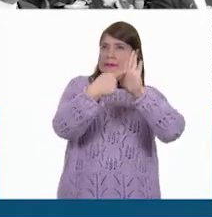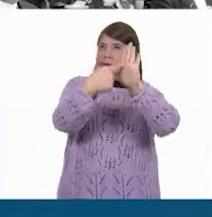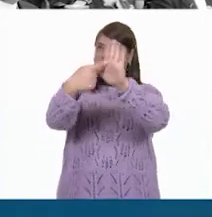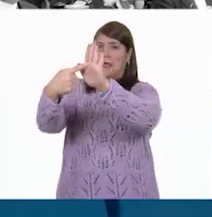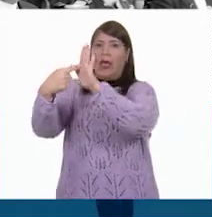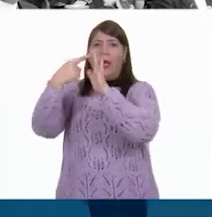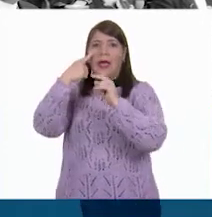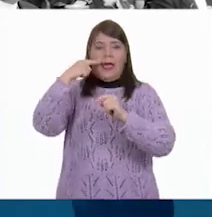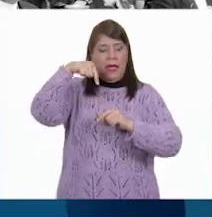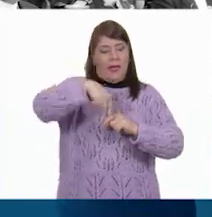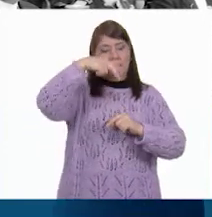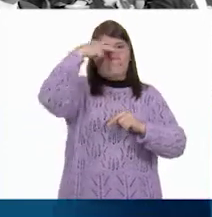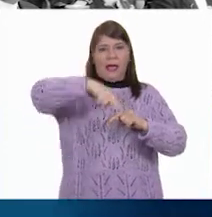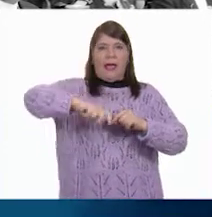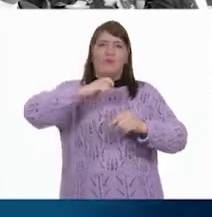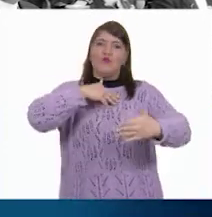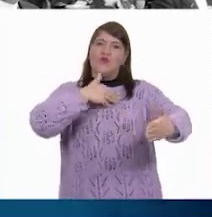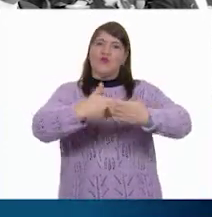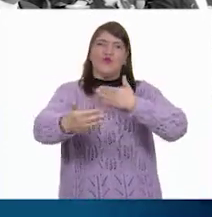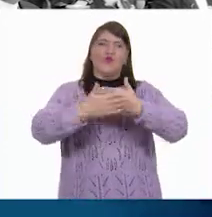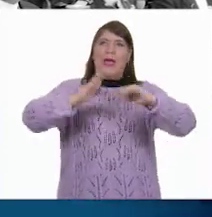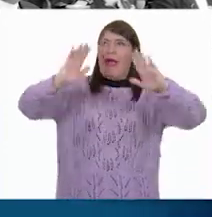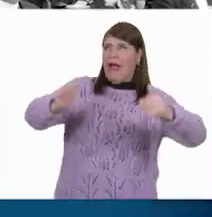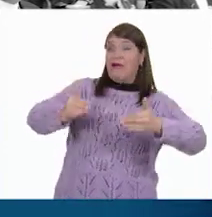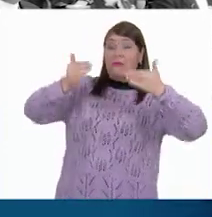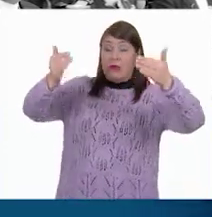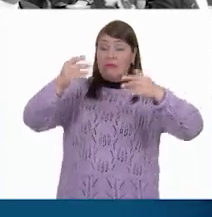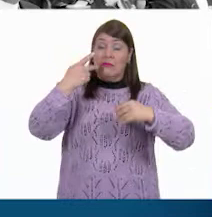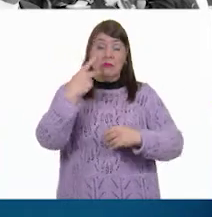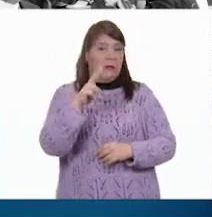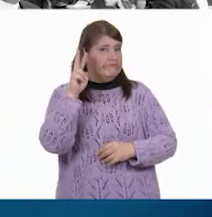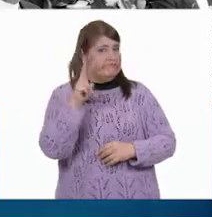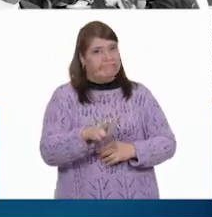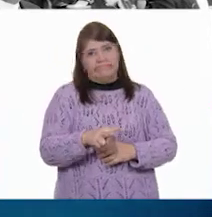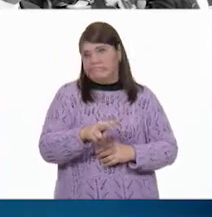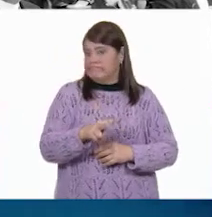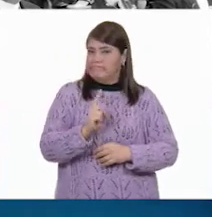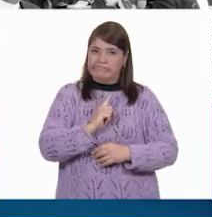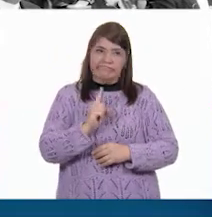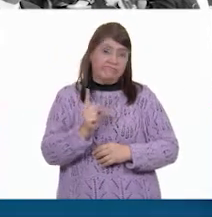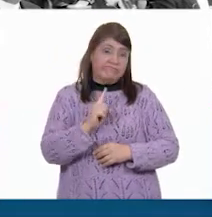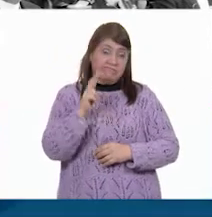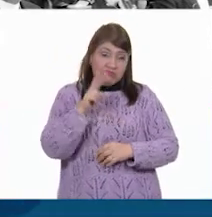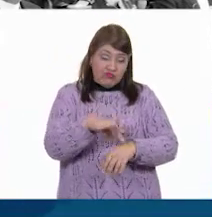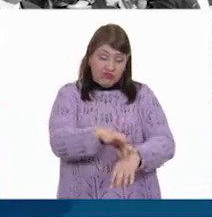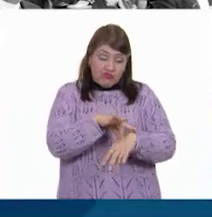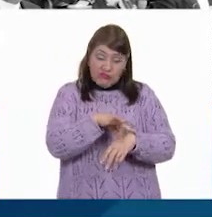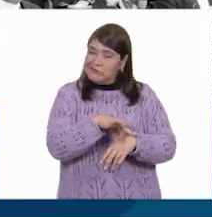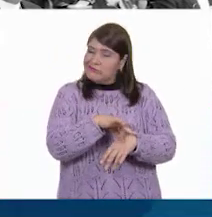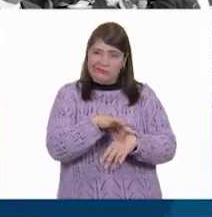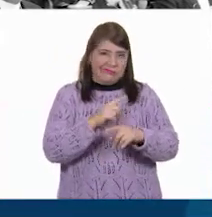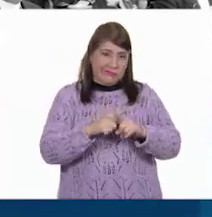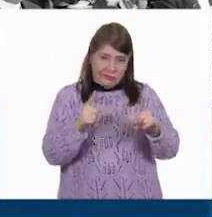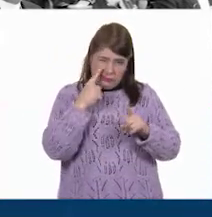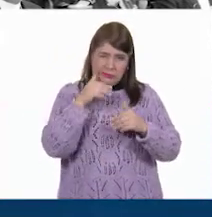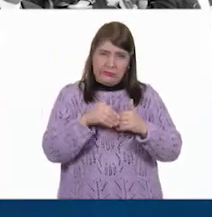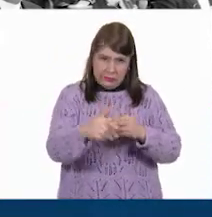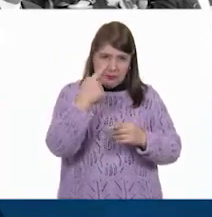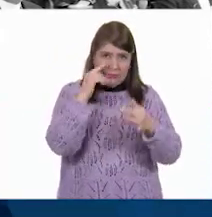un México moderno en el exterior. Pero la verdad es que nada estaba más alejado de la realidad. Lo veremos más